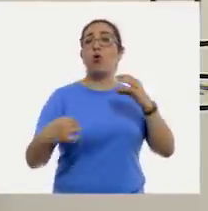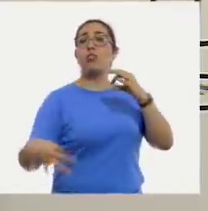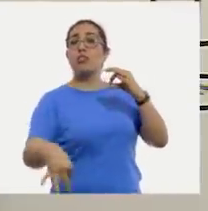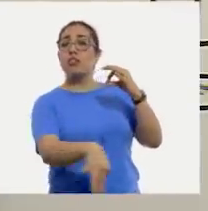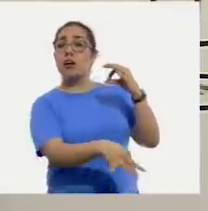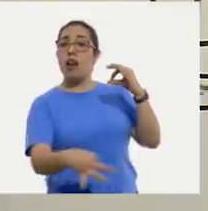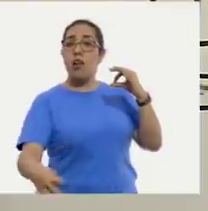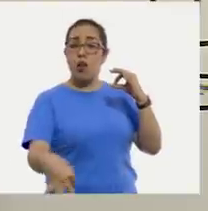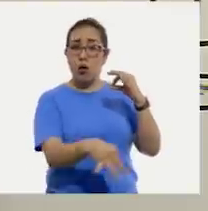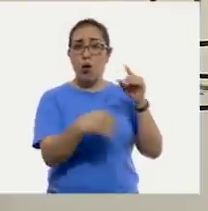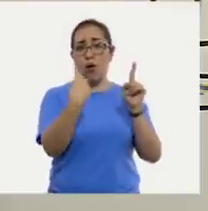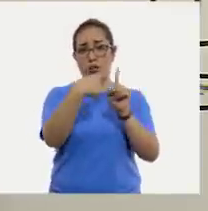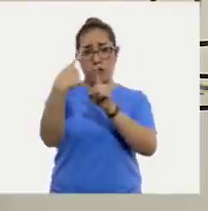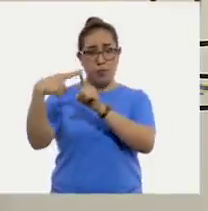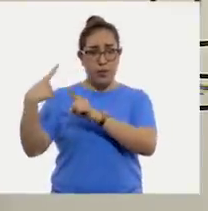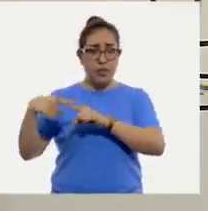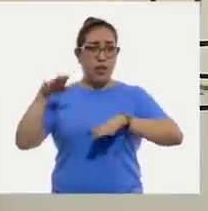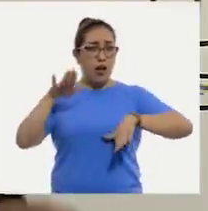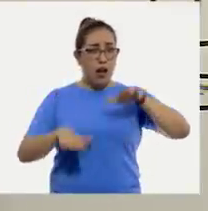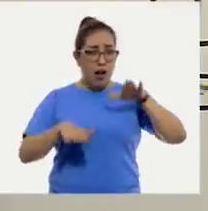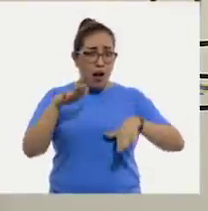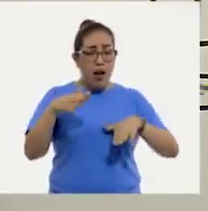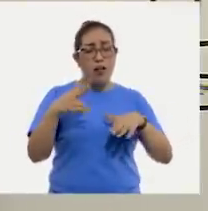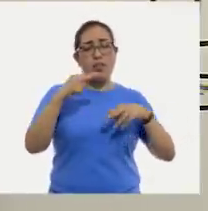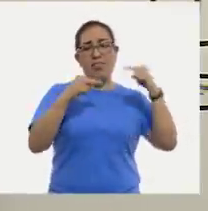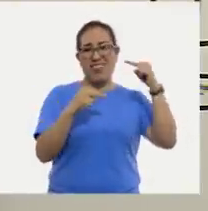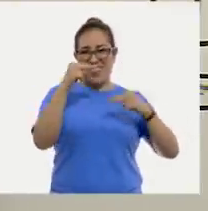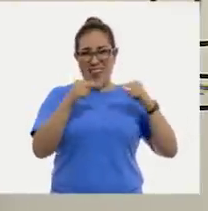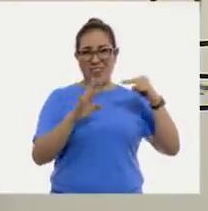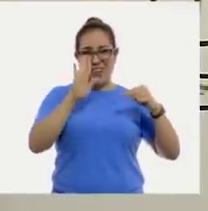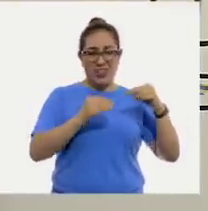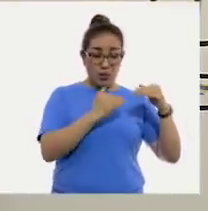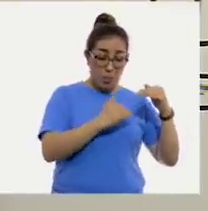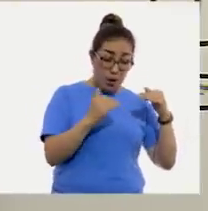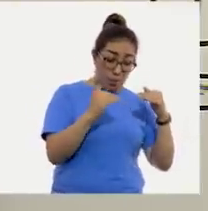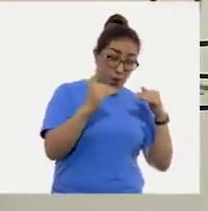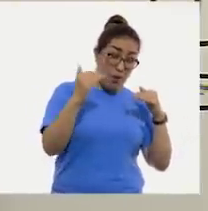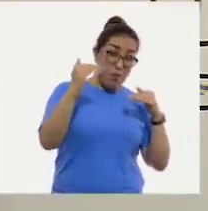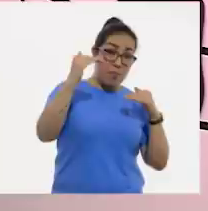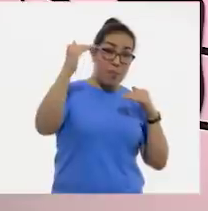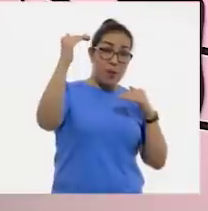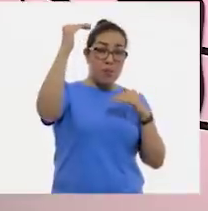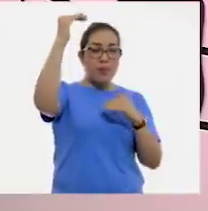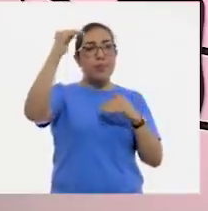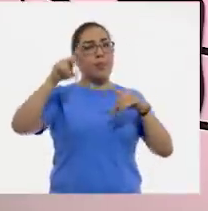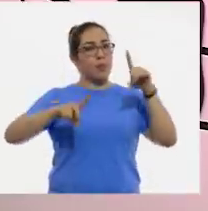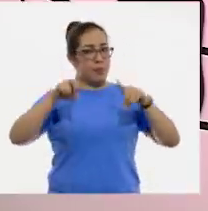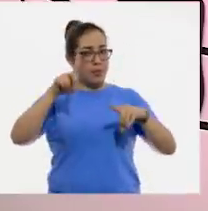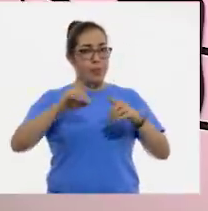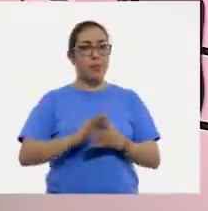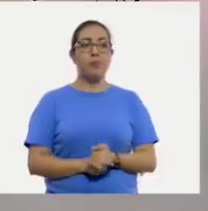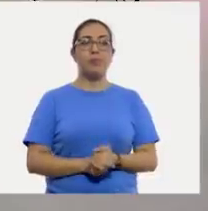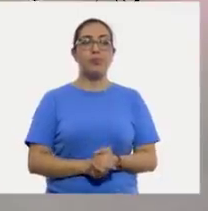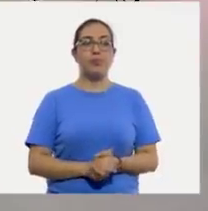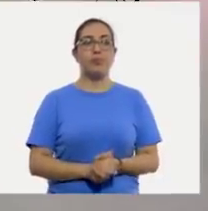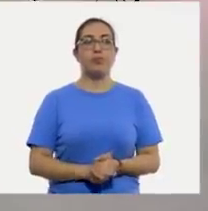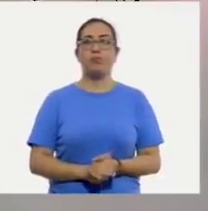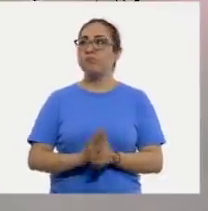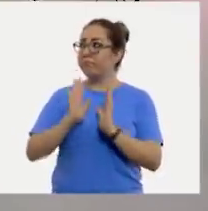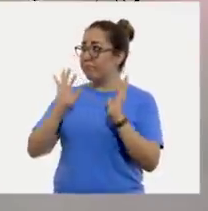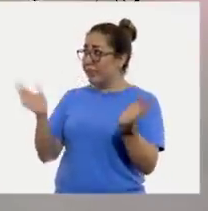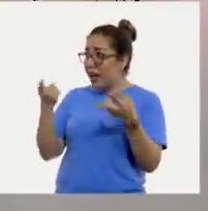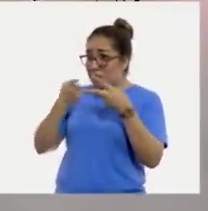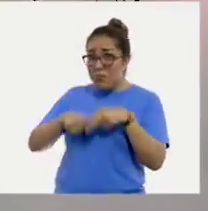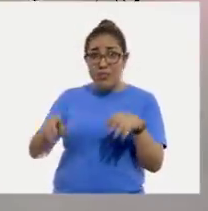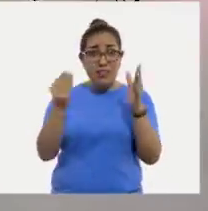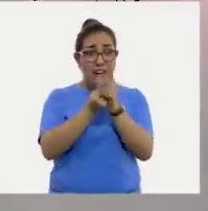También las flautas hay sopranino, soprano, alto, tenor, bajo, gran contrabajo, subbajo, subgran contrabajo. Oye, vamos a empezar ya con las